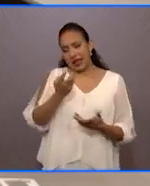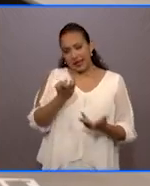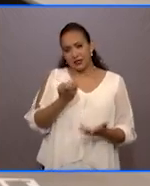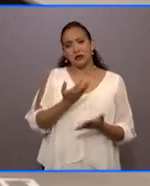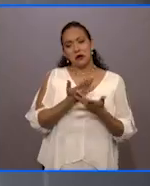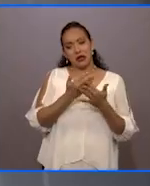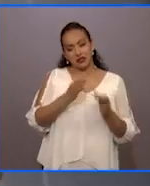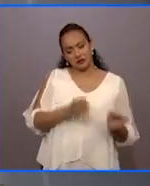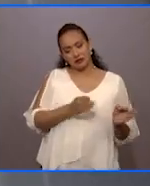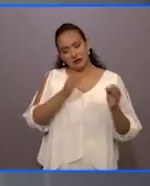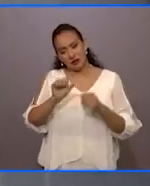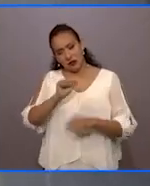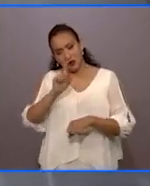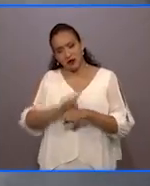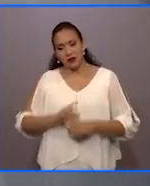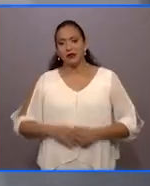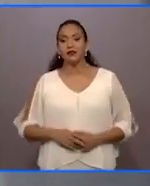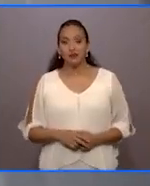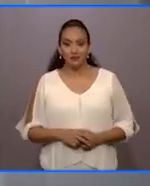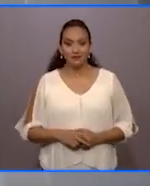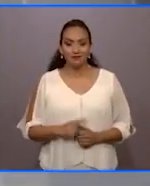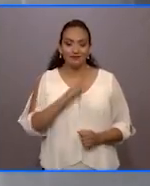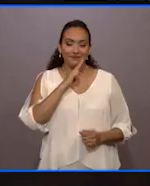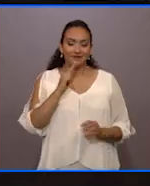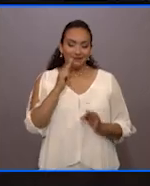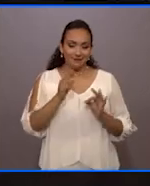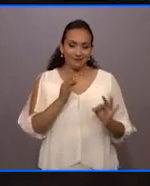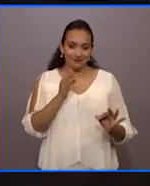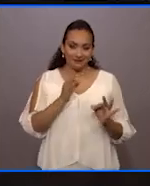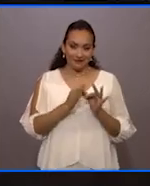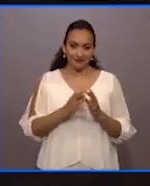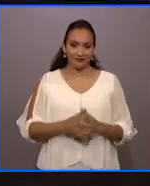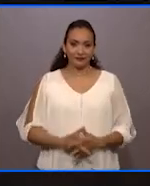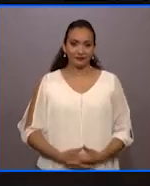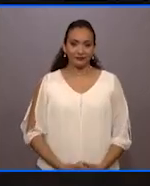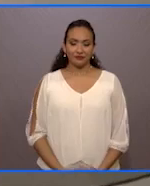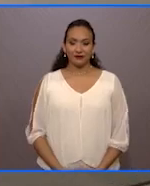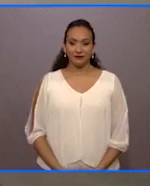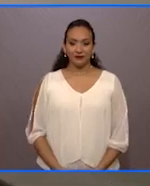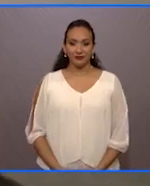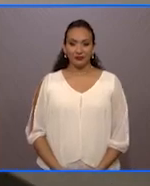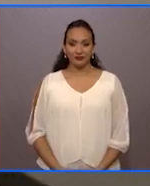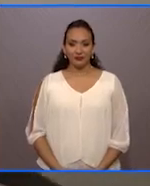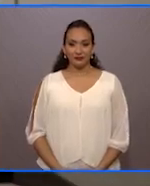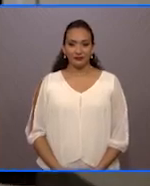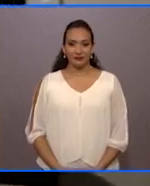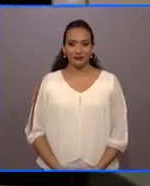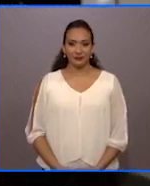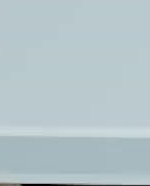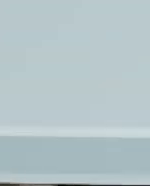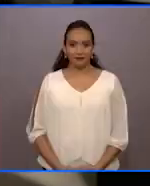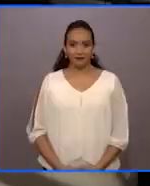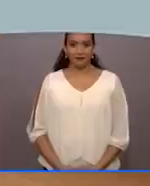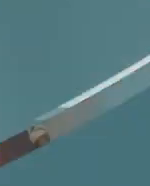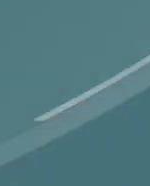que se analicen los conceptos de invalidez. Para el canal del Poder Judicial de la Federación, Mario López Peña.